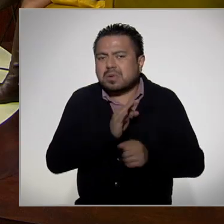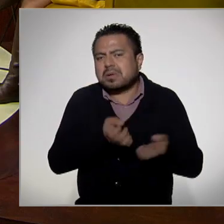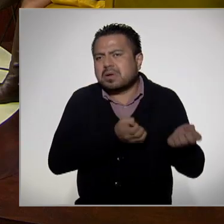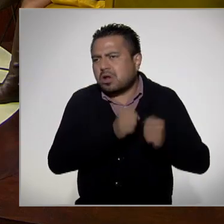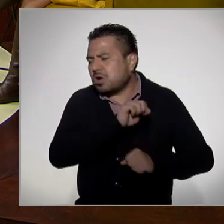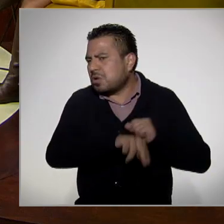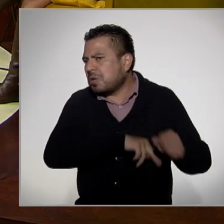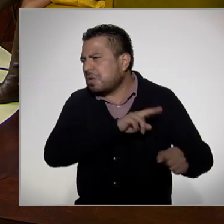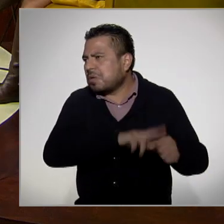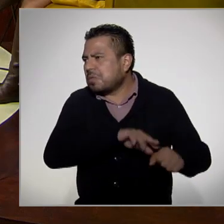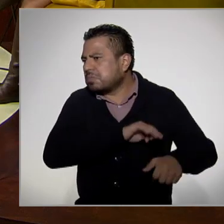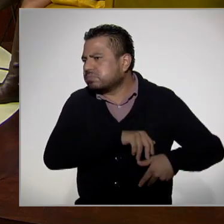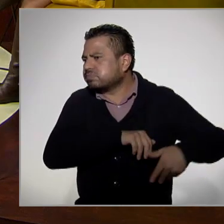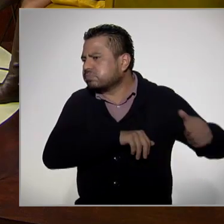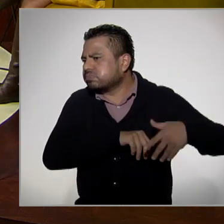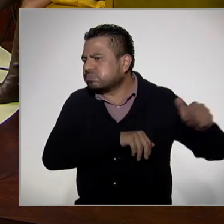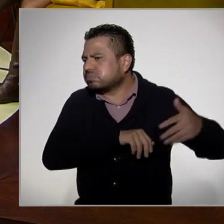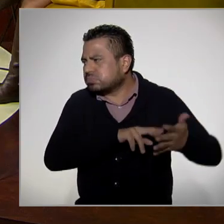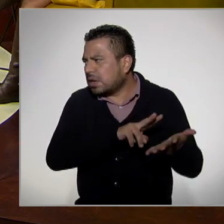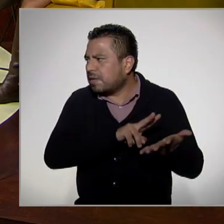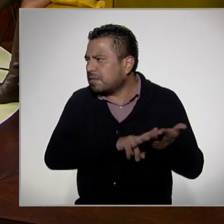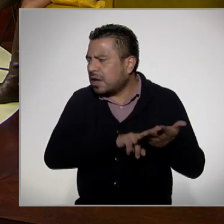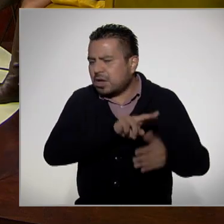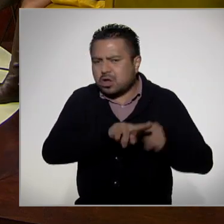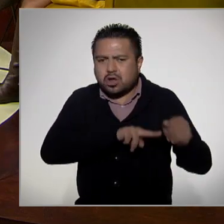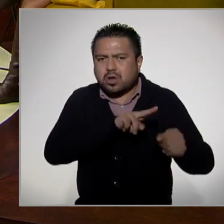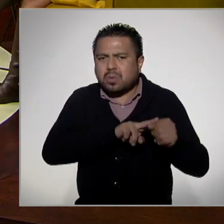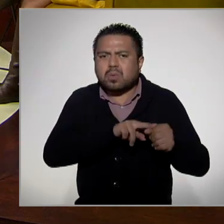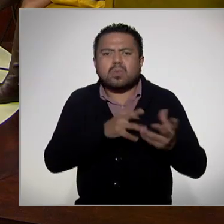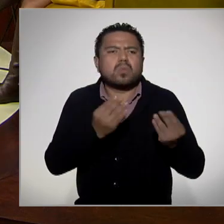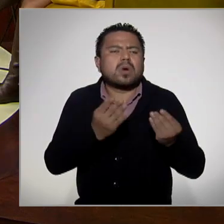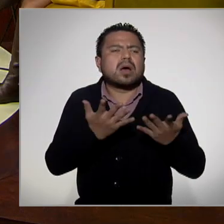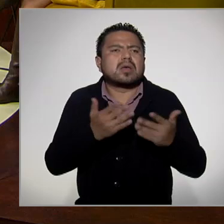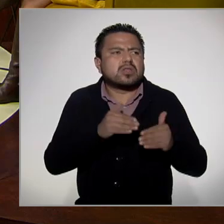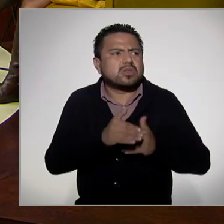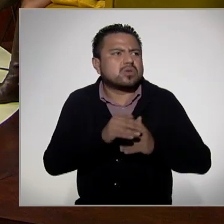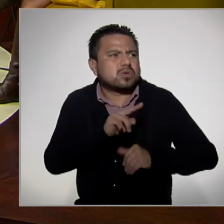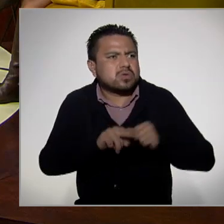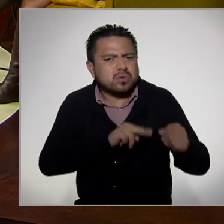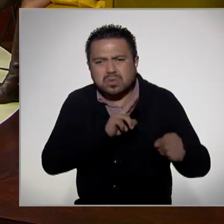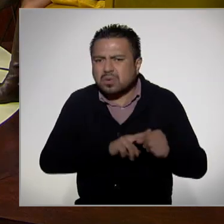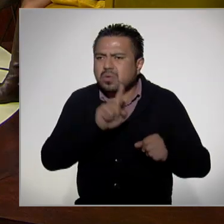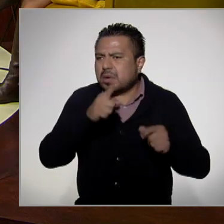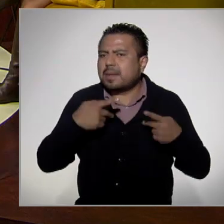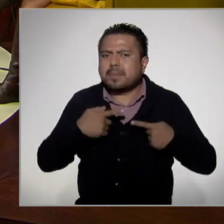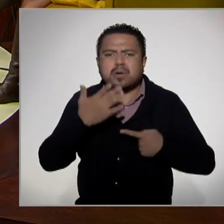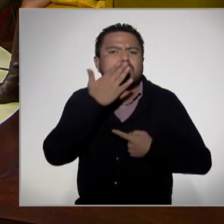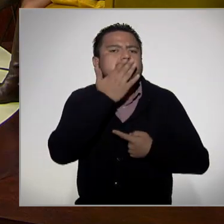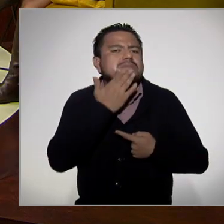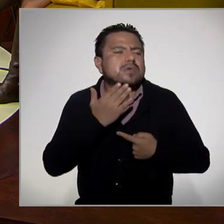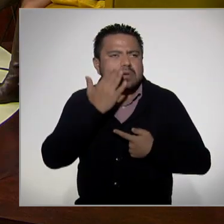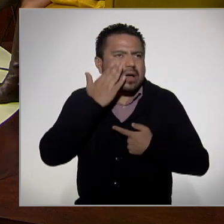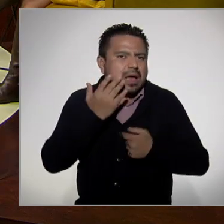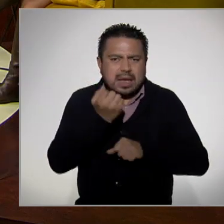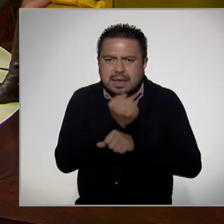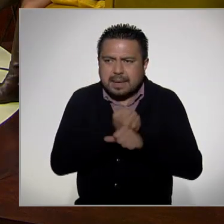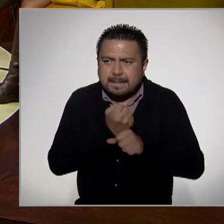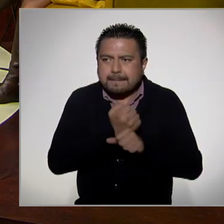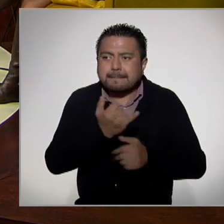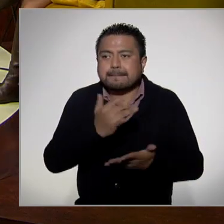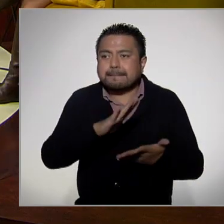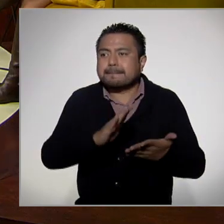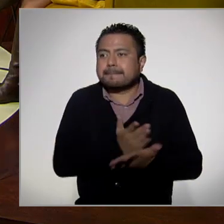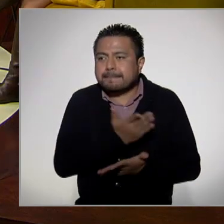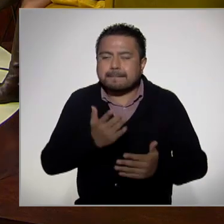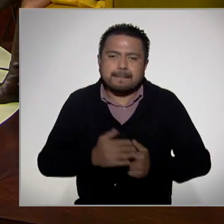manera normal lo ya dicho los valores normales de hemoglobina cuanto es normal para que una persona no tenga anemia y